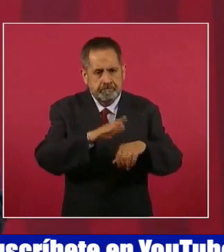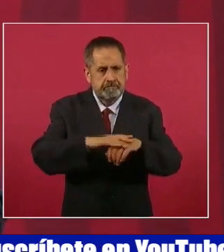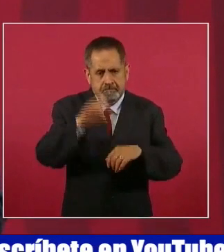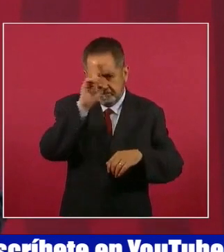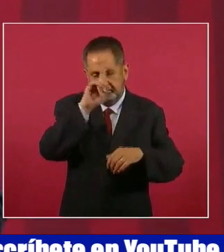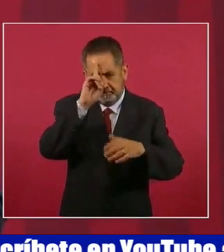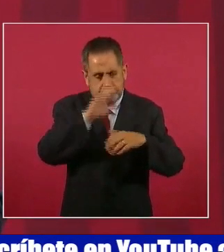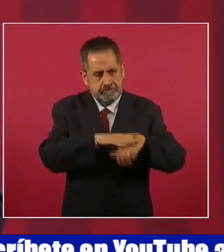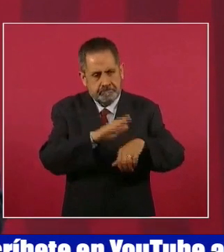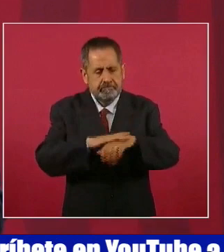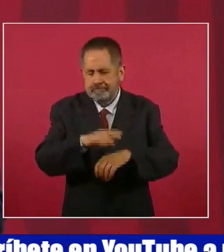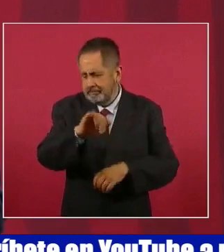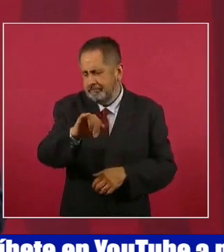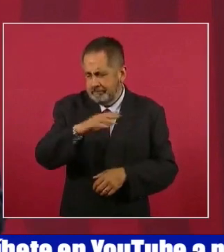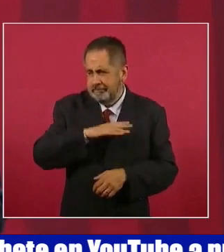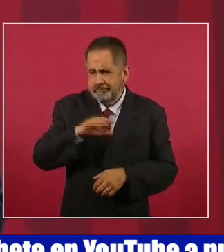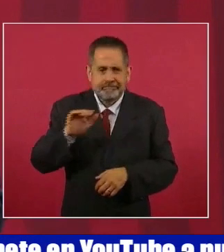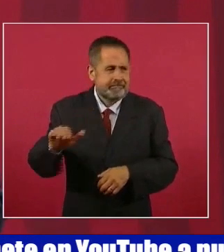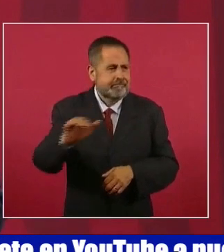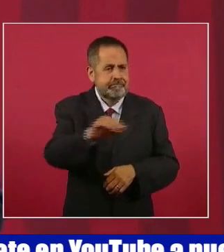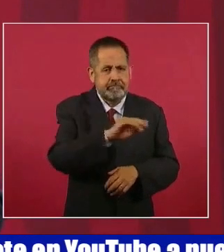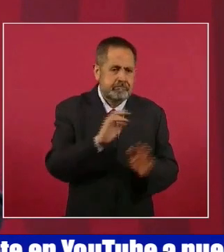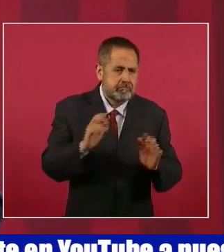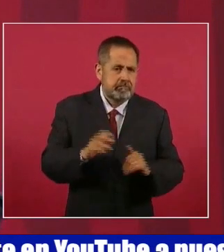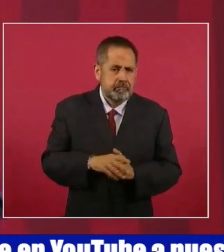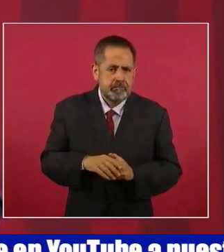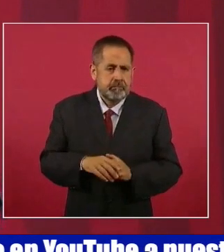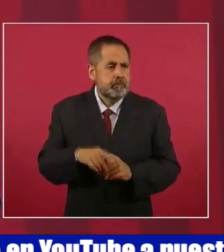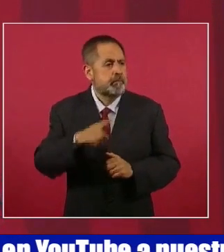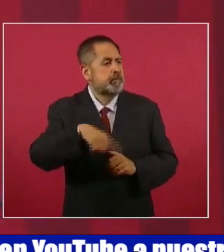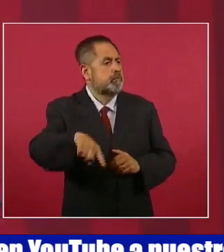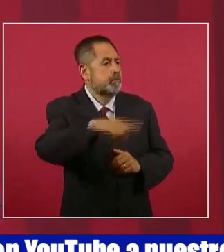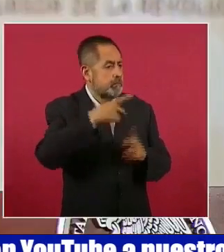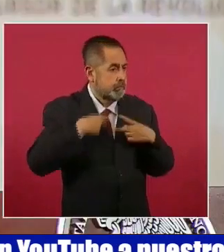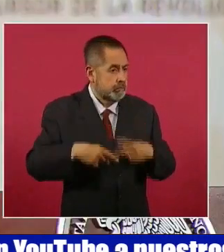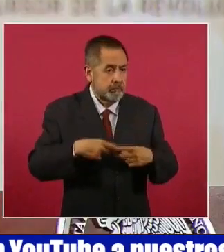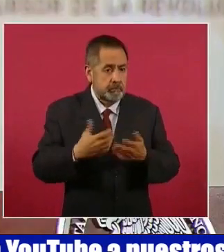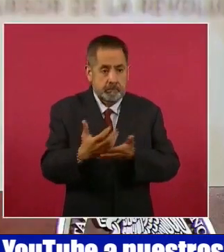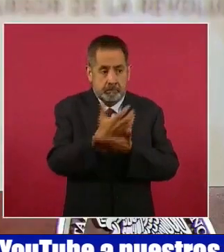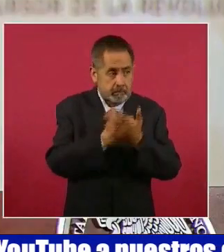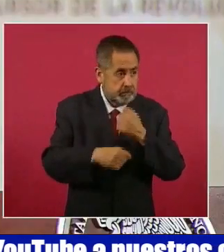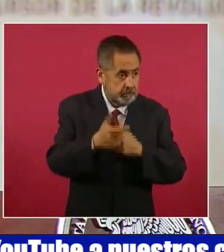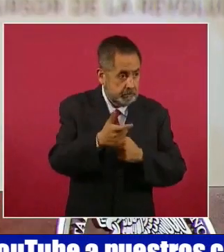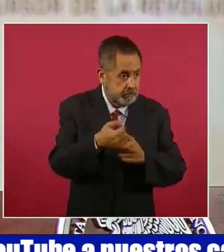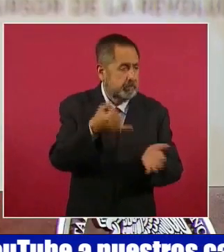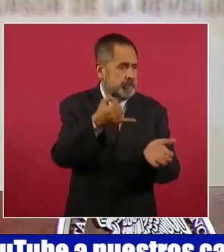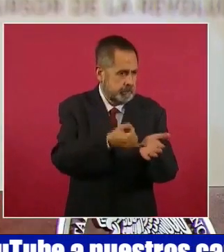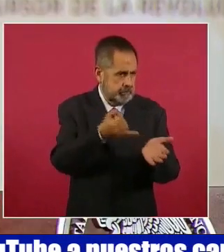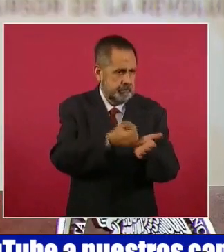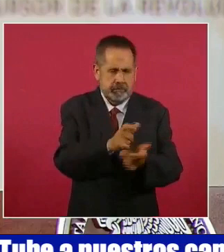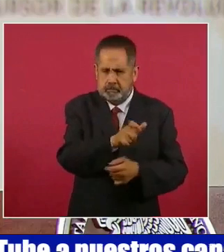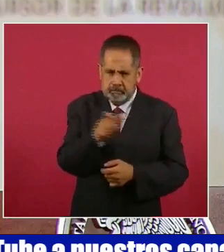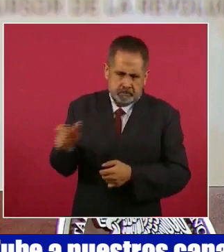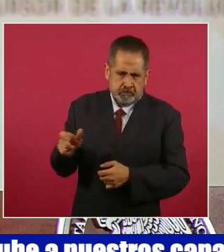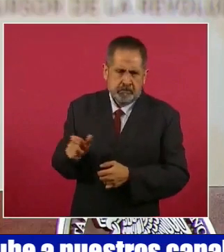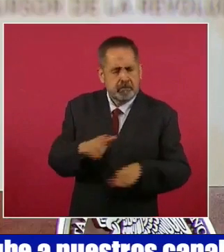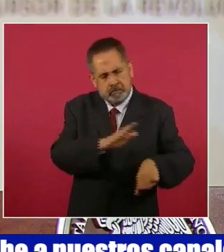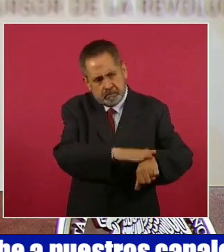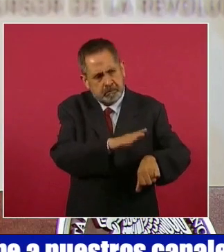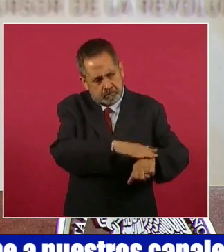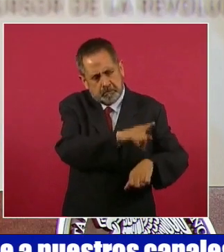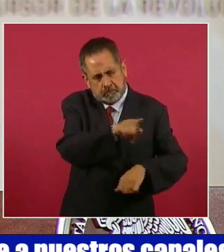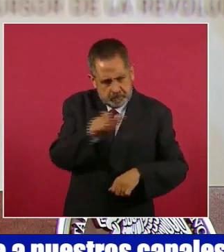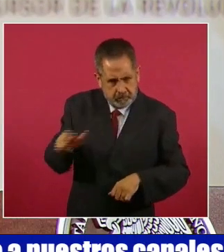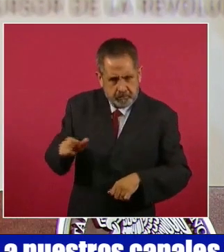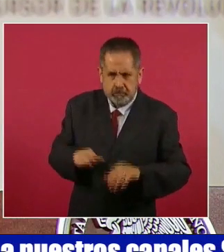beneficia al pueblo lo rechazan y están a favor en lo que significa mantener privilegios a las minorías. Dijo que esto se vio claramente con el rechazo